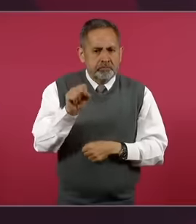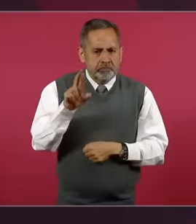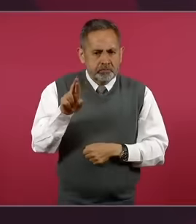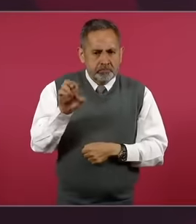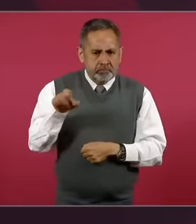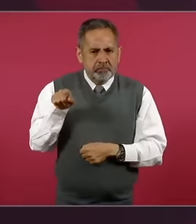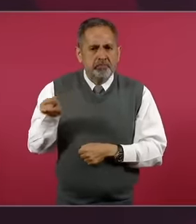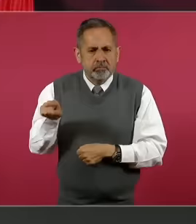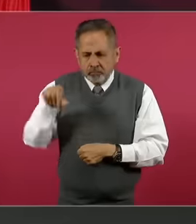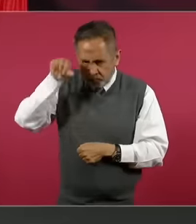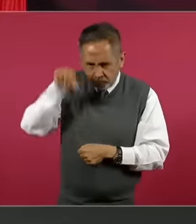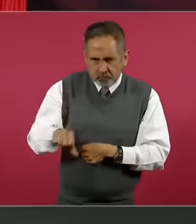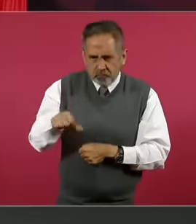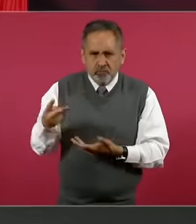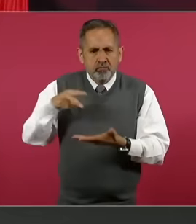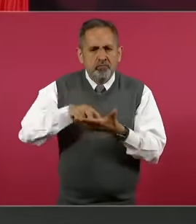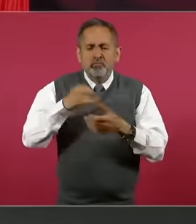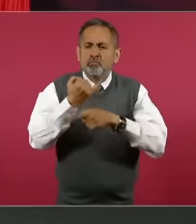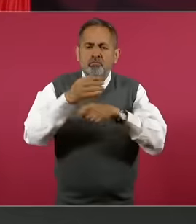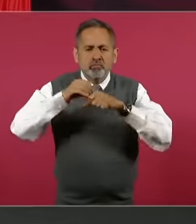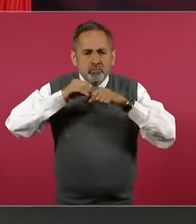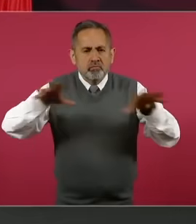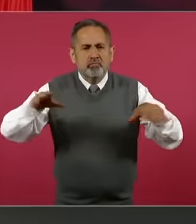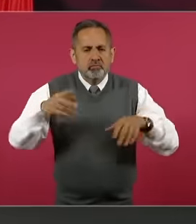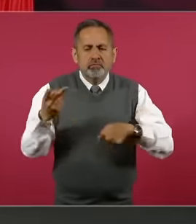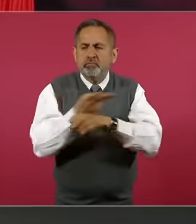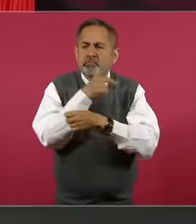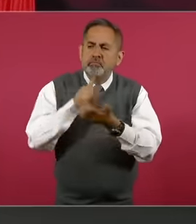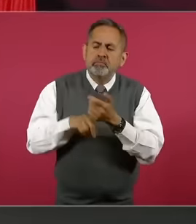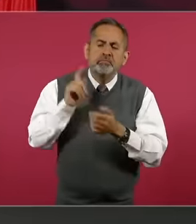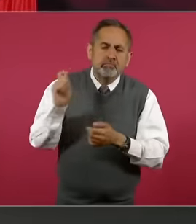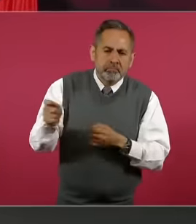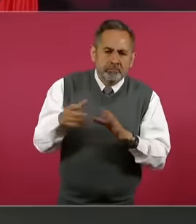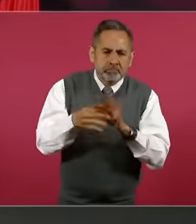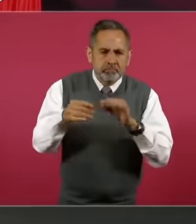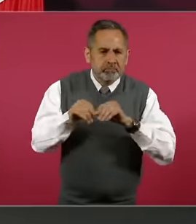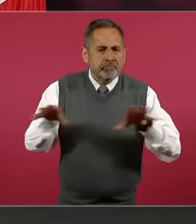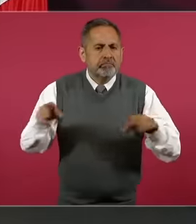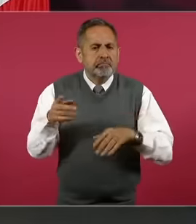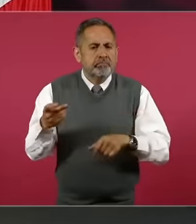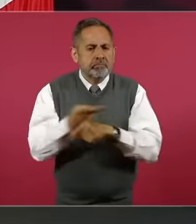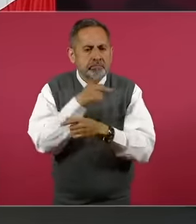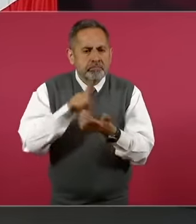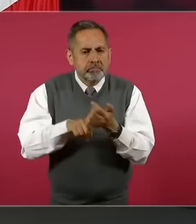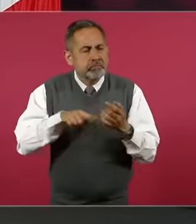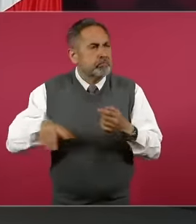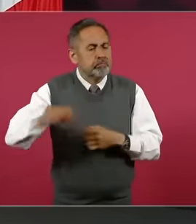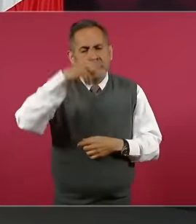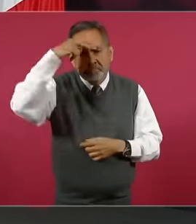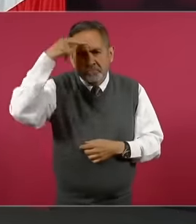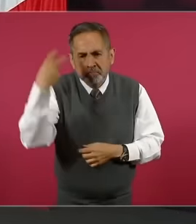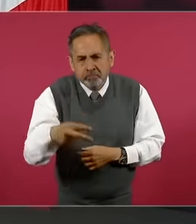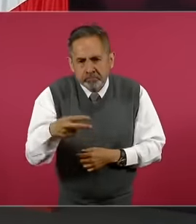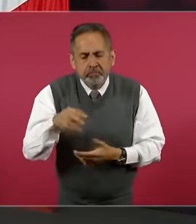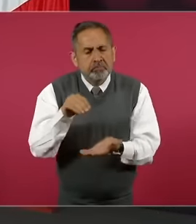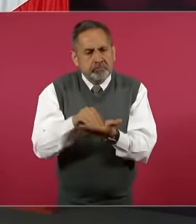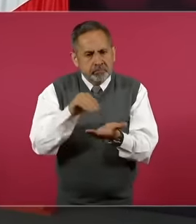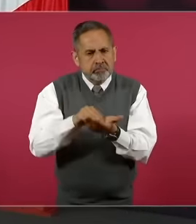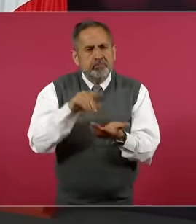Relaciones que hoy informe sobre los mexicanos que todavía están